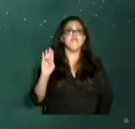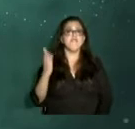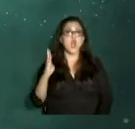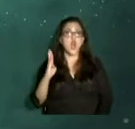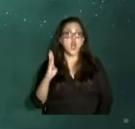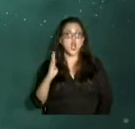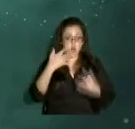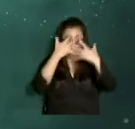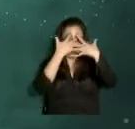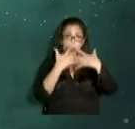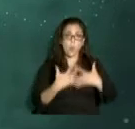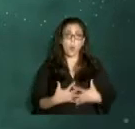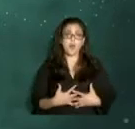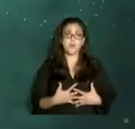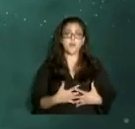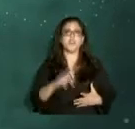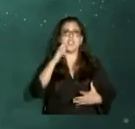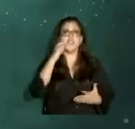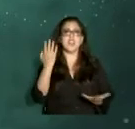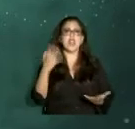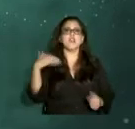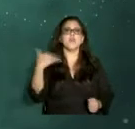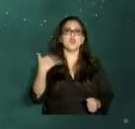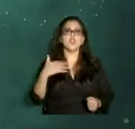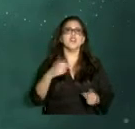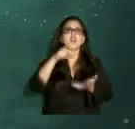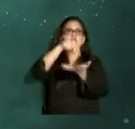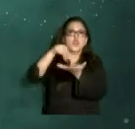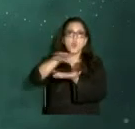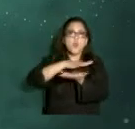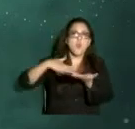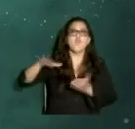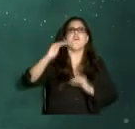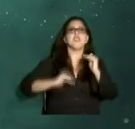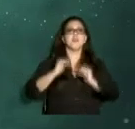la riqueza de un pueblo radica en su diversidad genética.